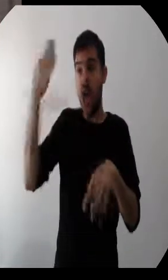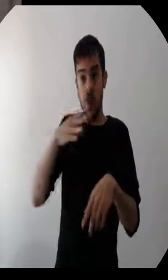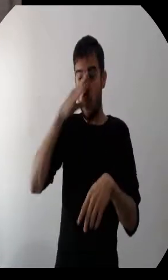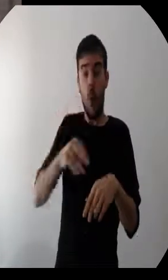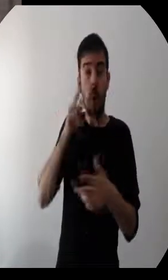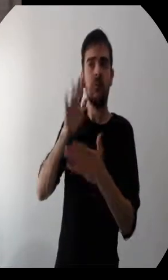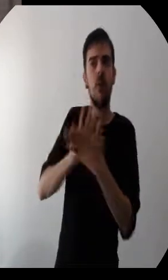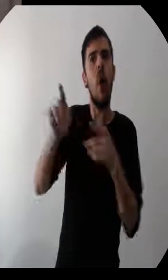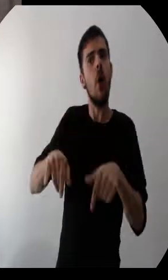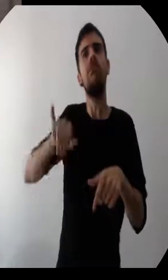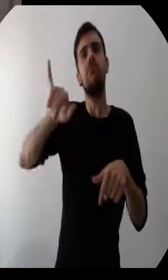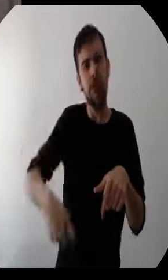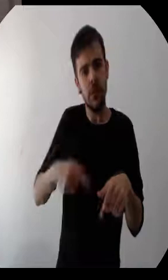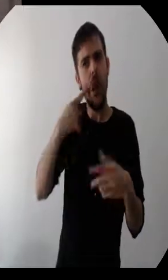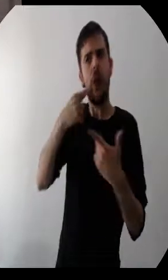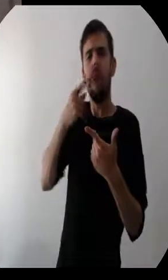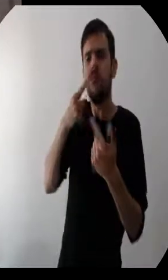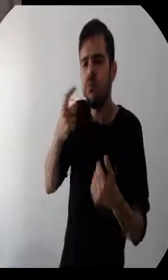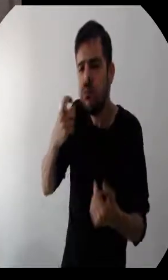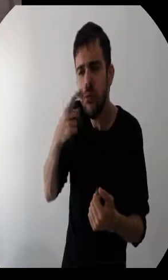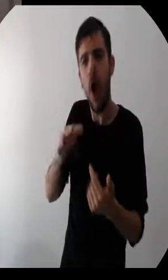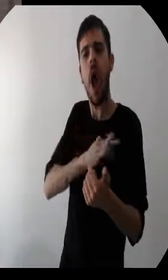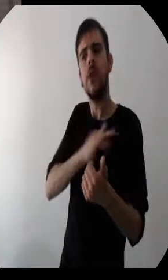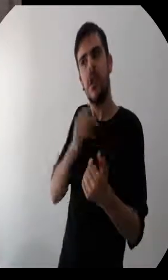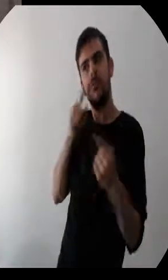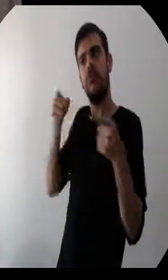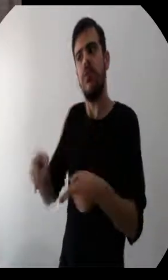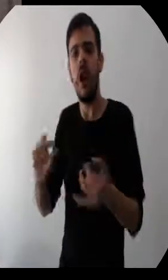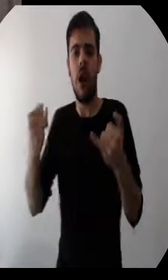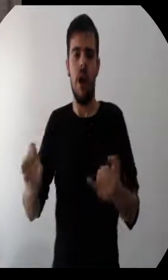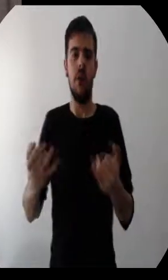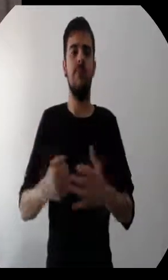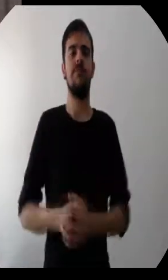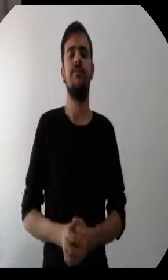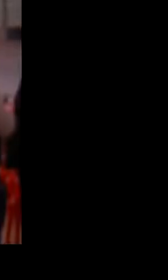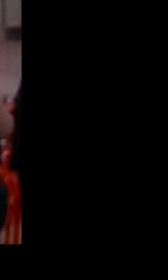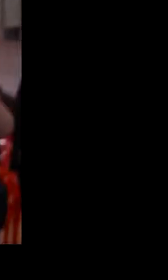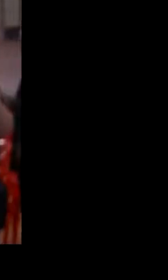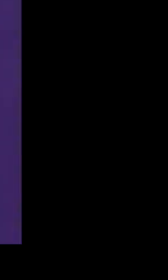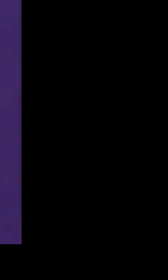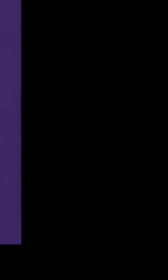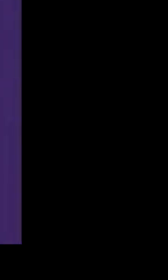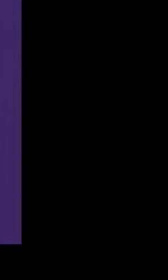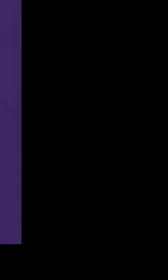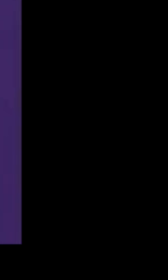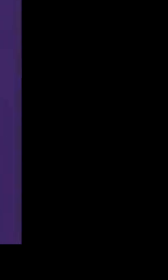era una institución que estaba más allá de toda sospecha y hoy en día la escuela es una escuela a la que se le toma examen.